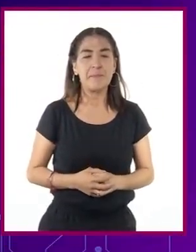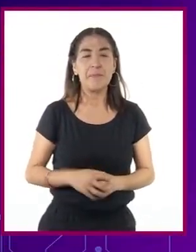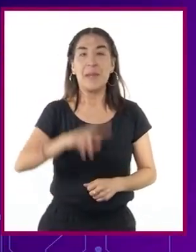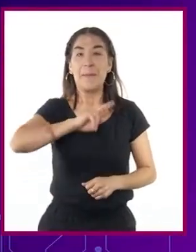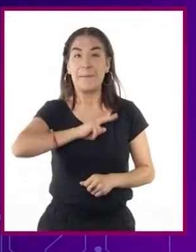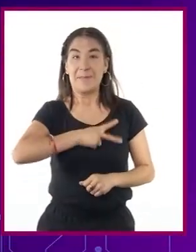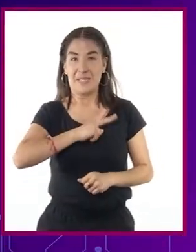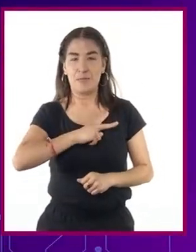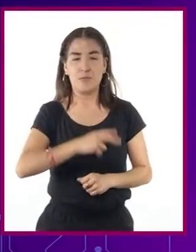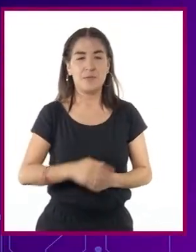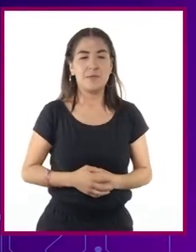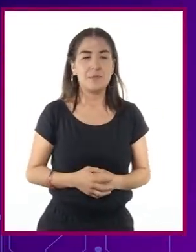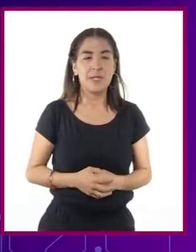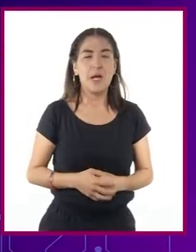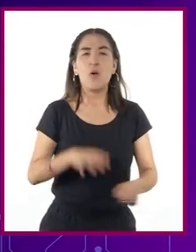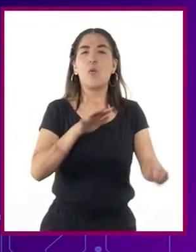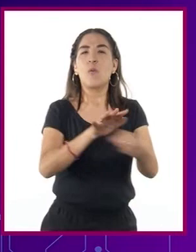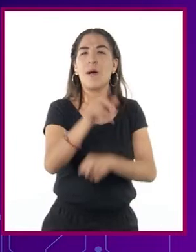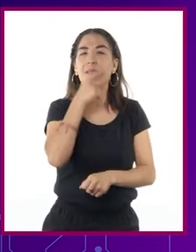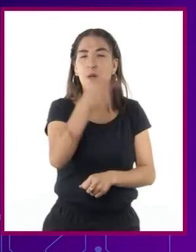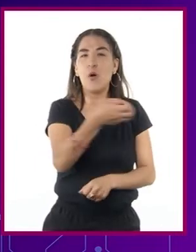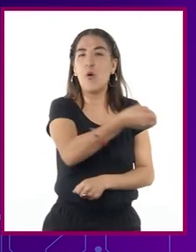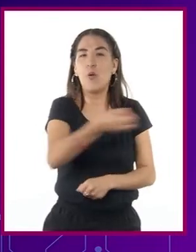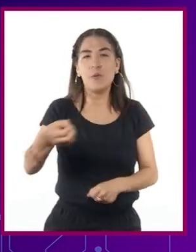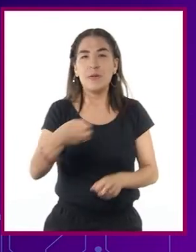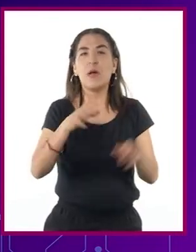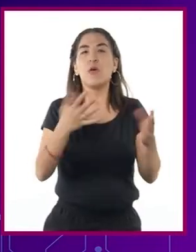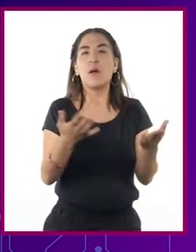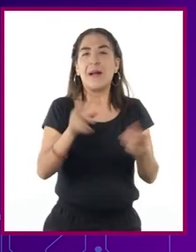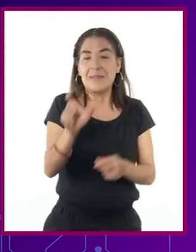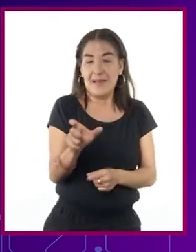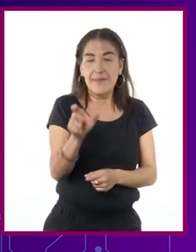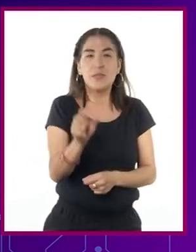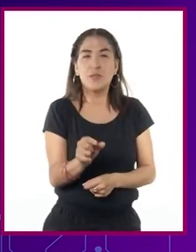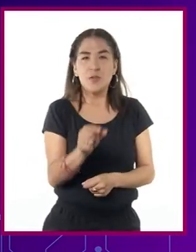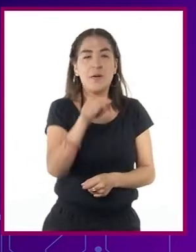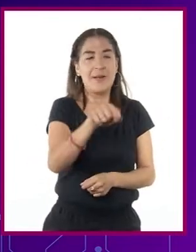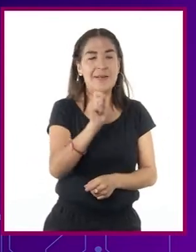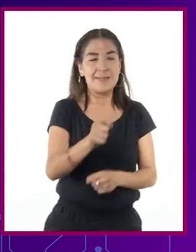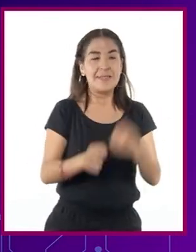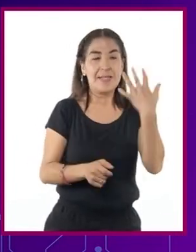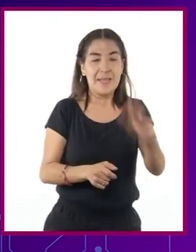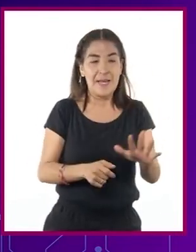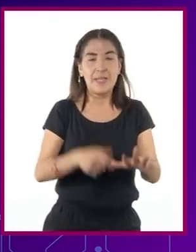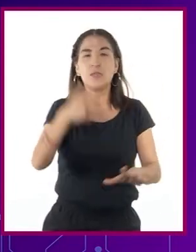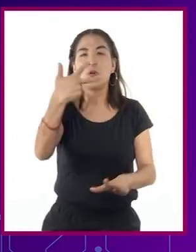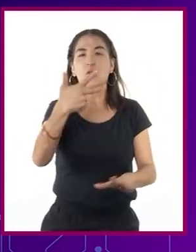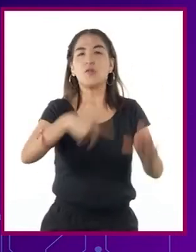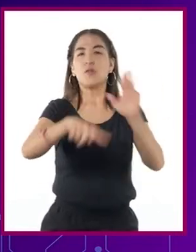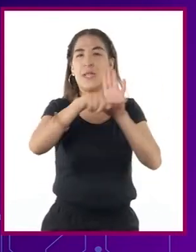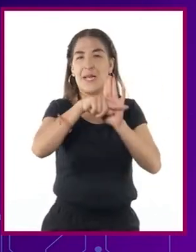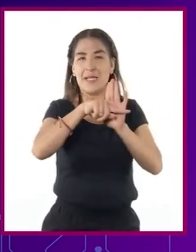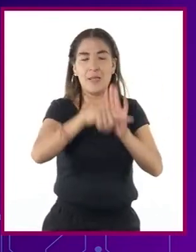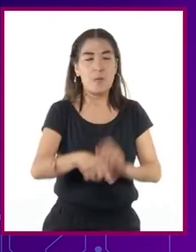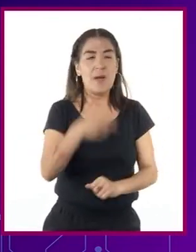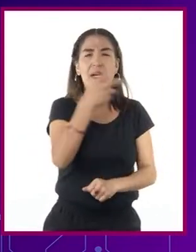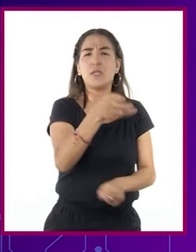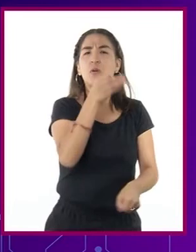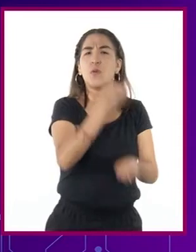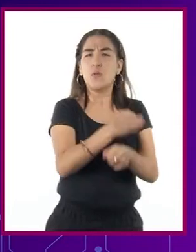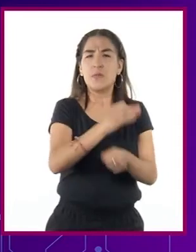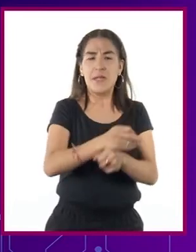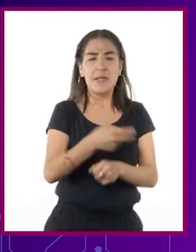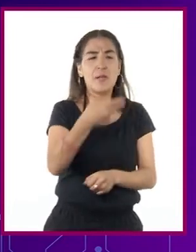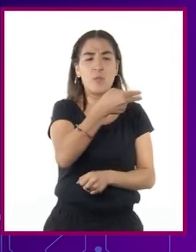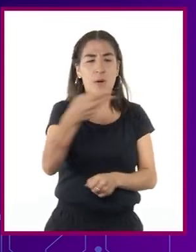virus, uno de los factores que indican su orden de magnitud es 10 elevado al exponente 8 negativo. Este factor es igual